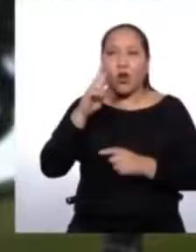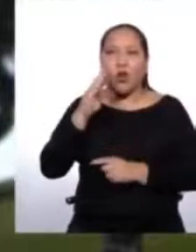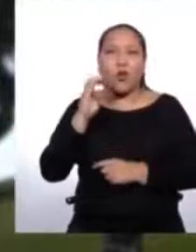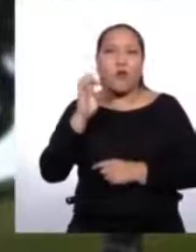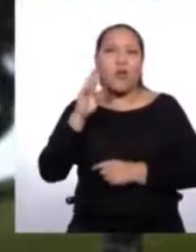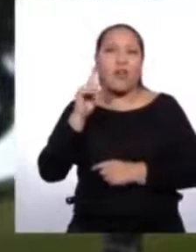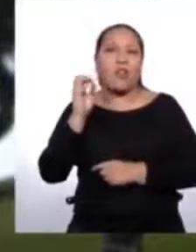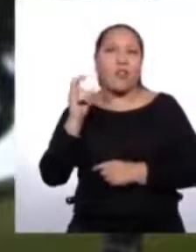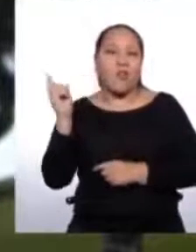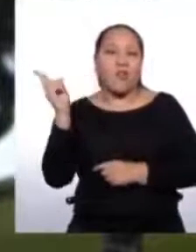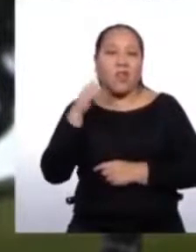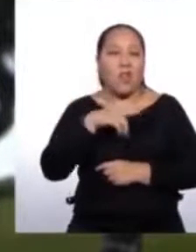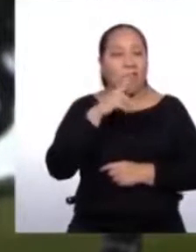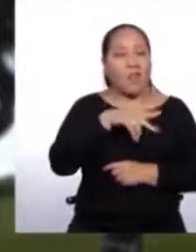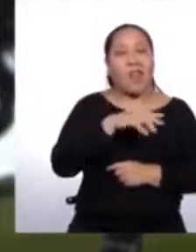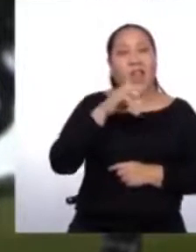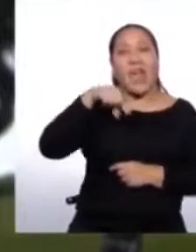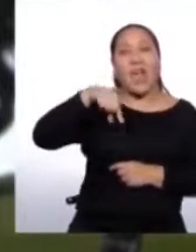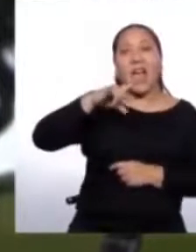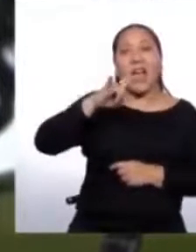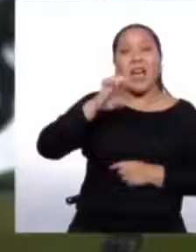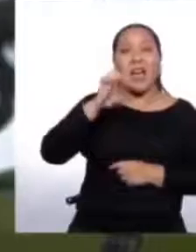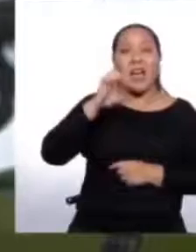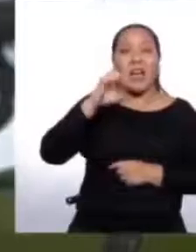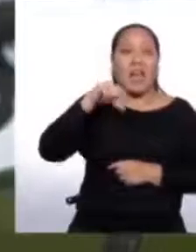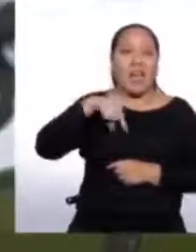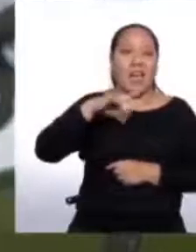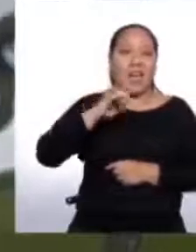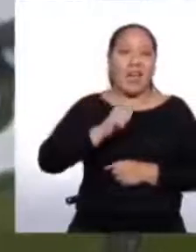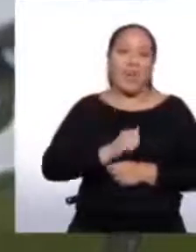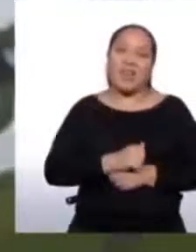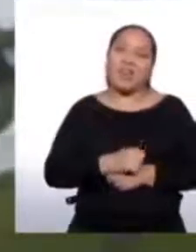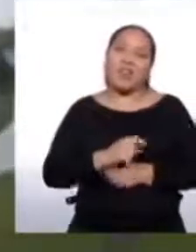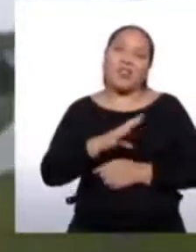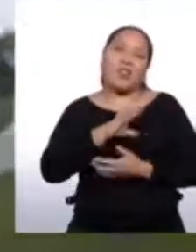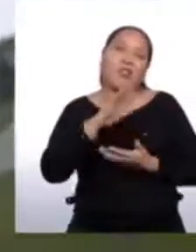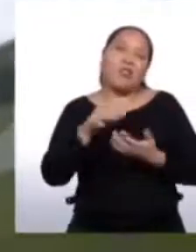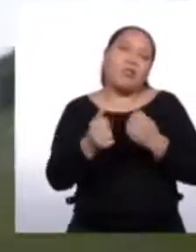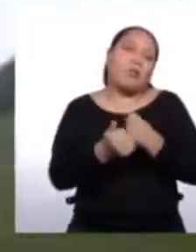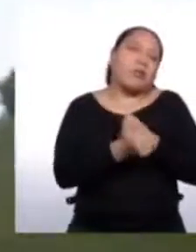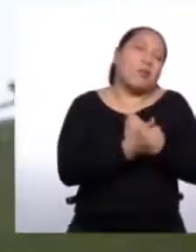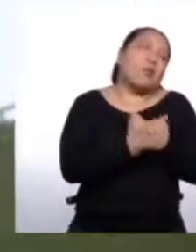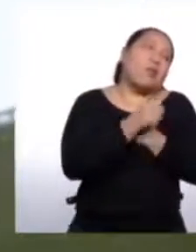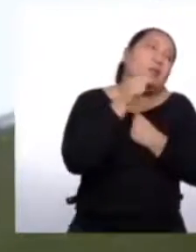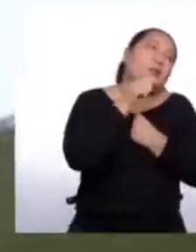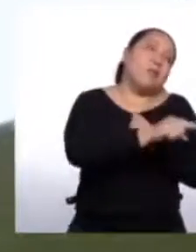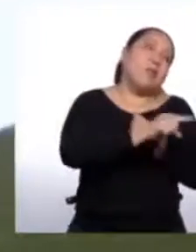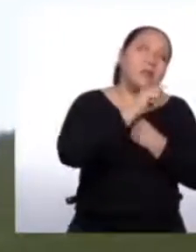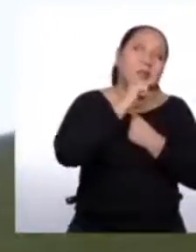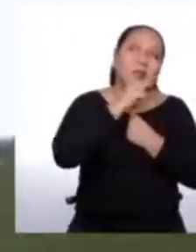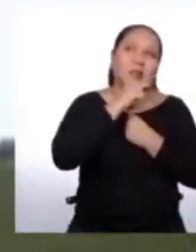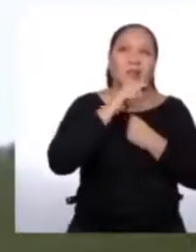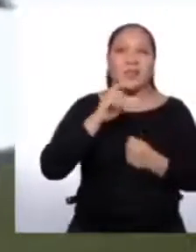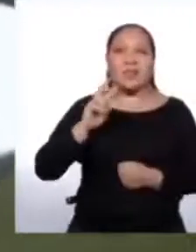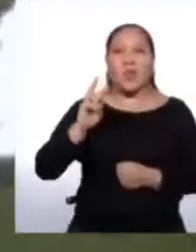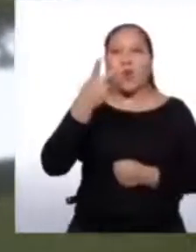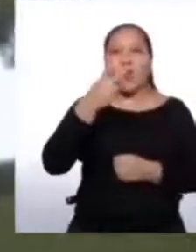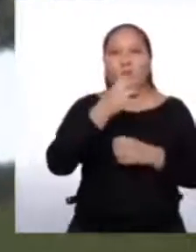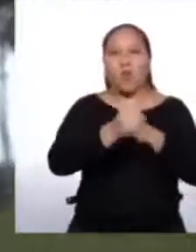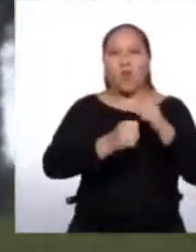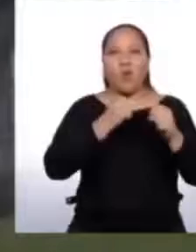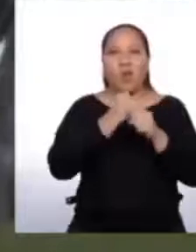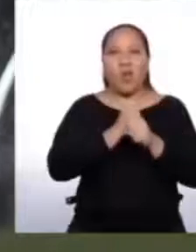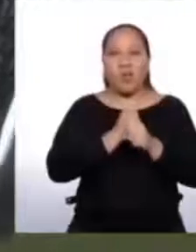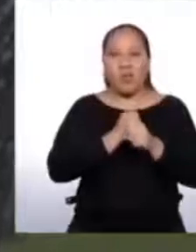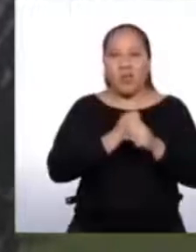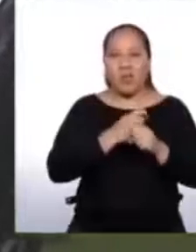a Queca. Todos estábamos enamorados de Queca, que había sido elegida por segundo año consecutivo